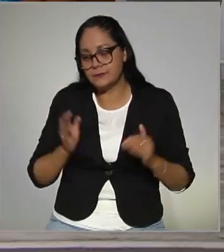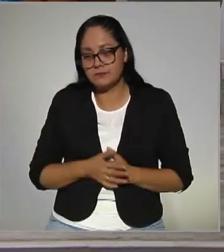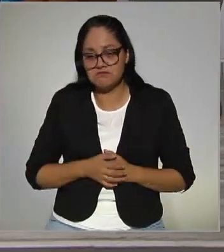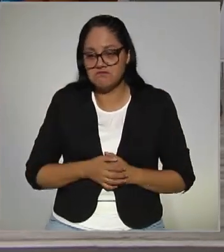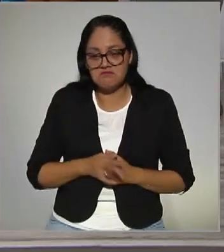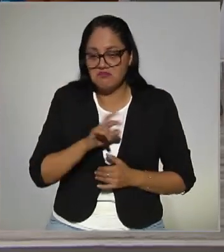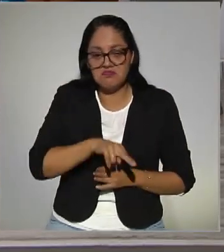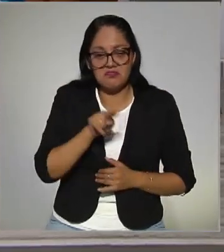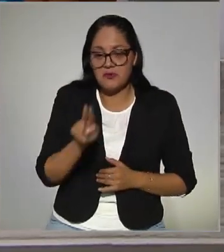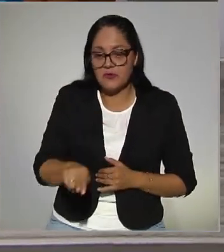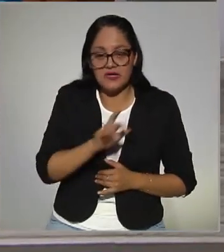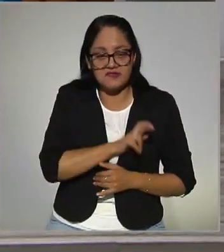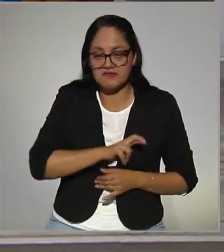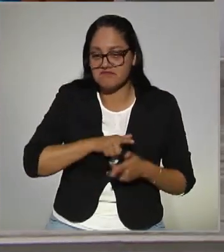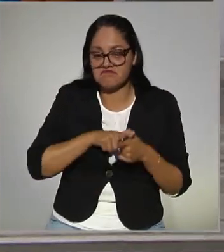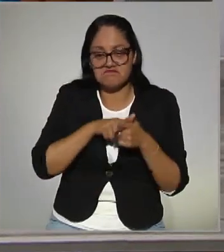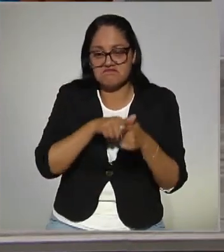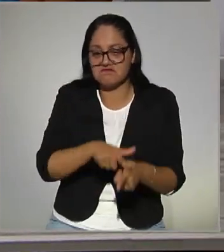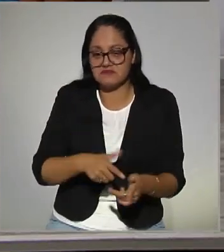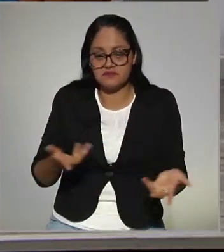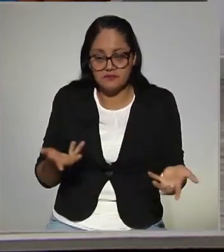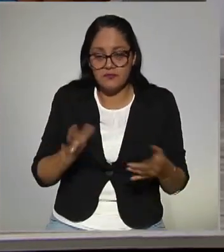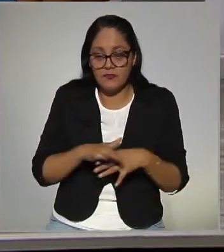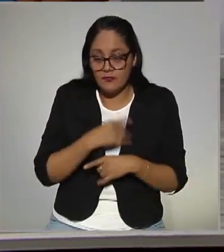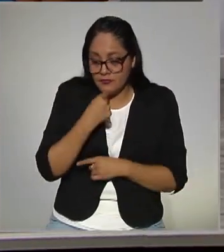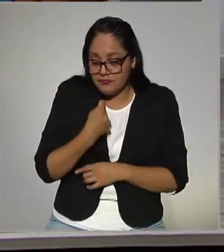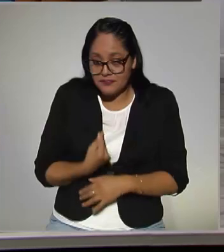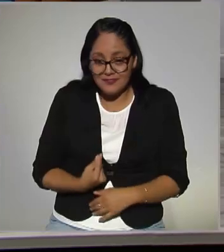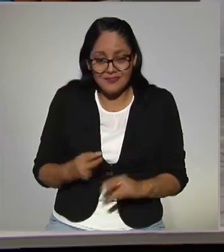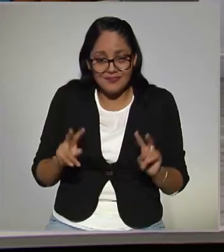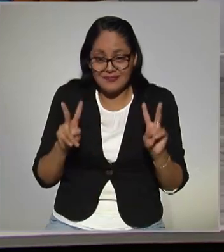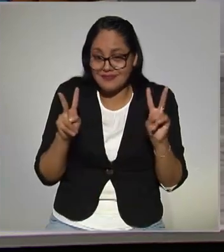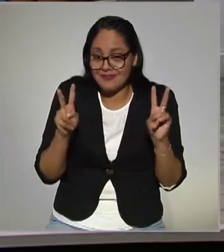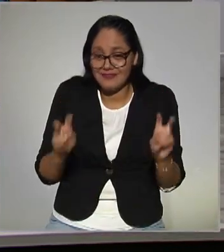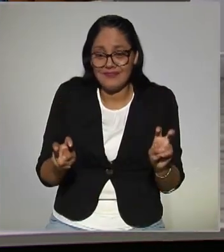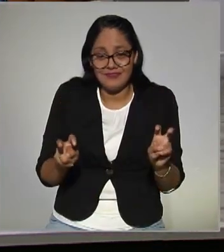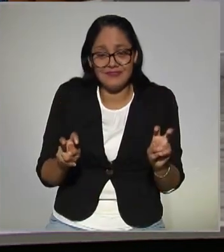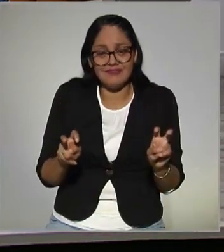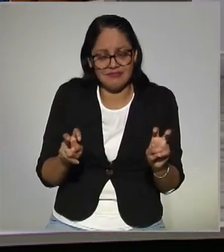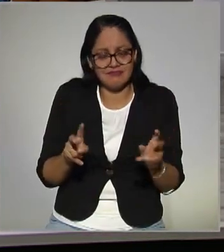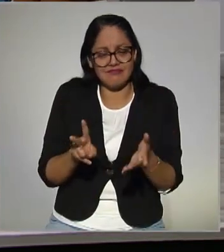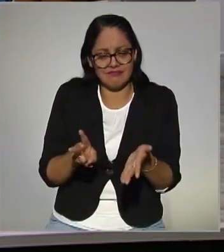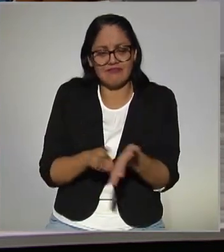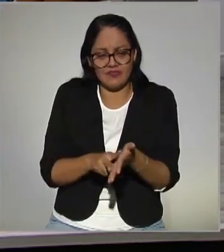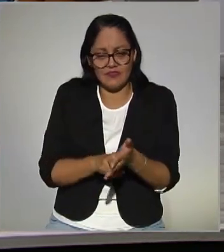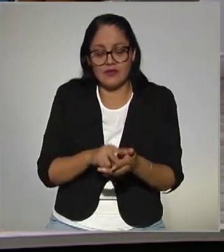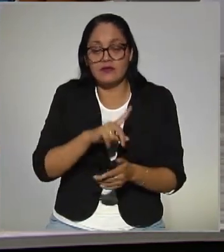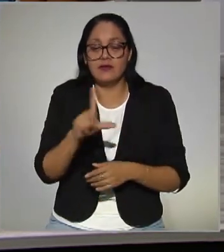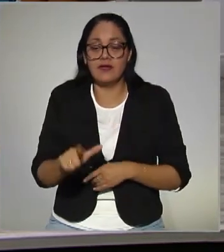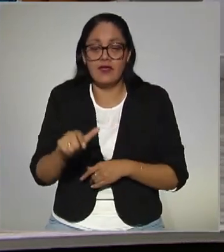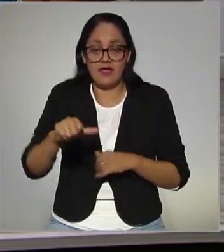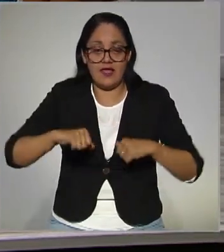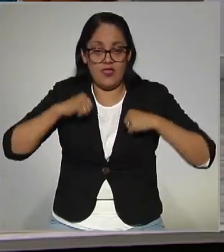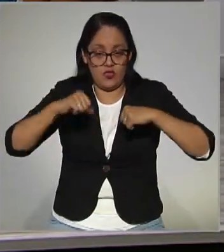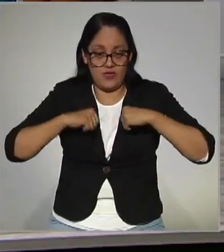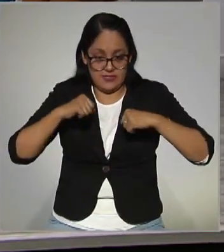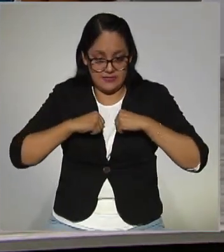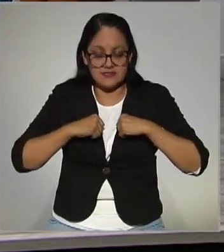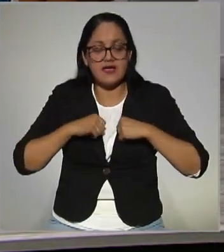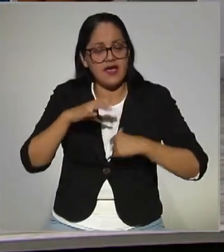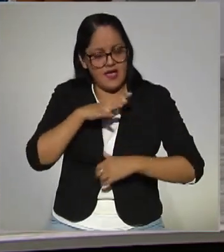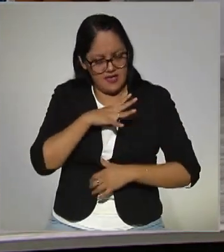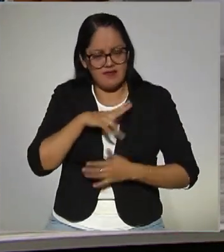Nunca, ¿no? Porque en la niñez tienen temas de la niñez completamente válidos. En la adolescencia tenemos temas en la